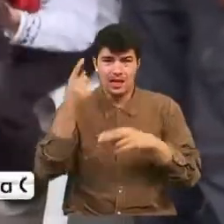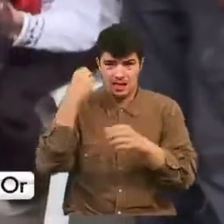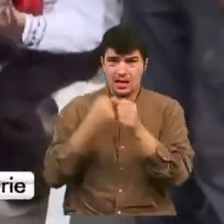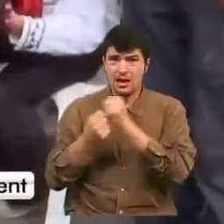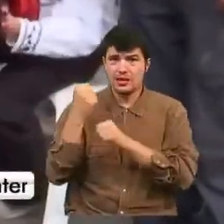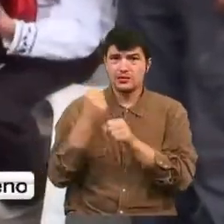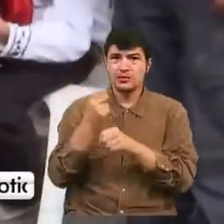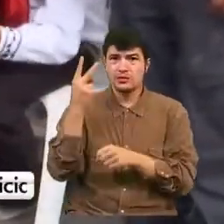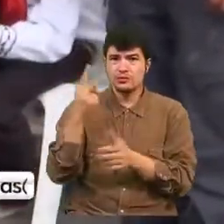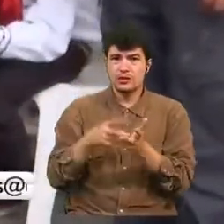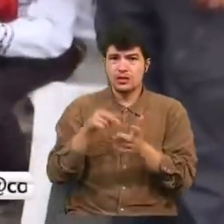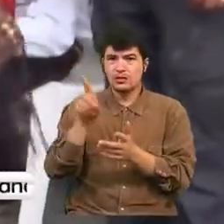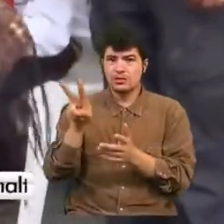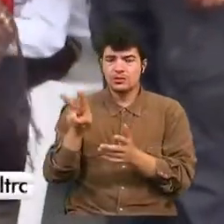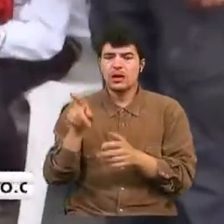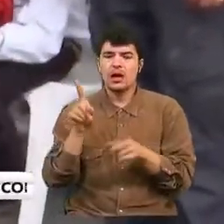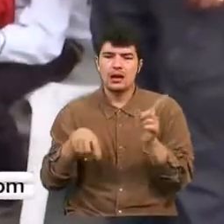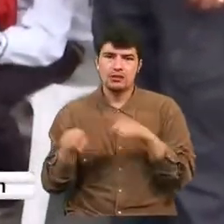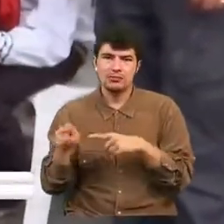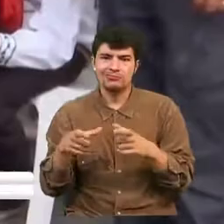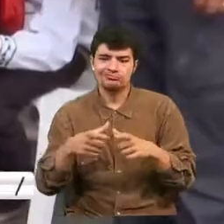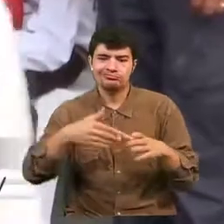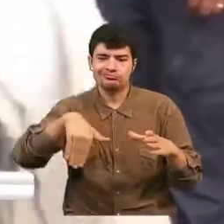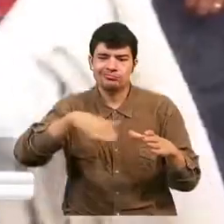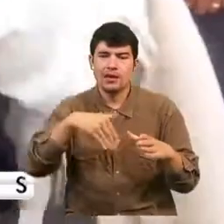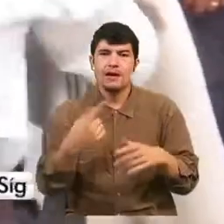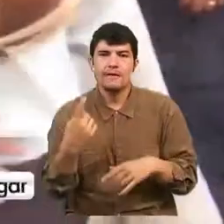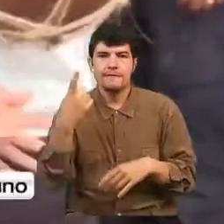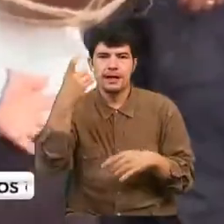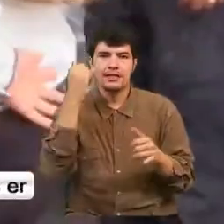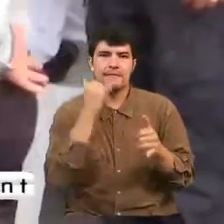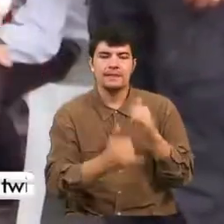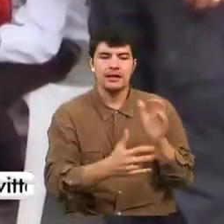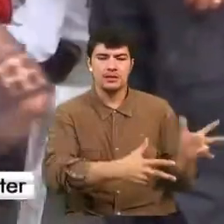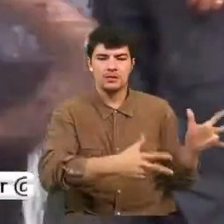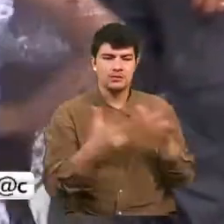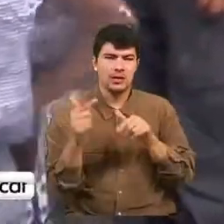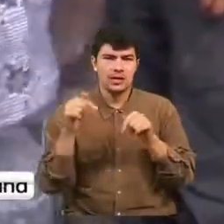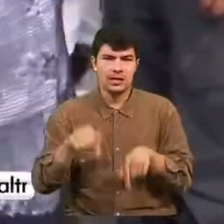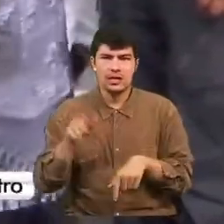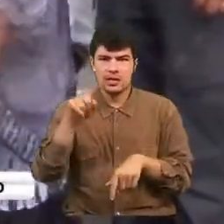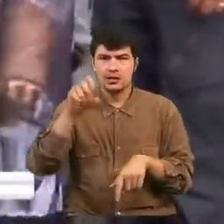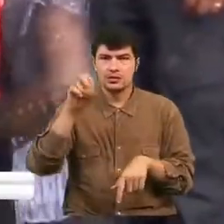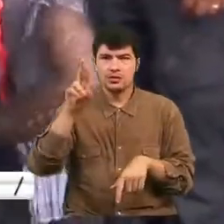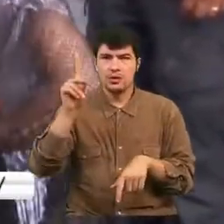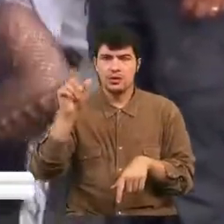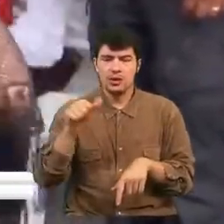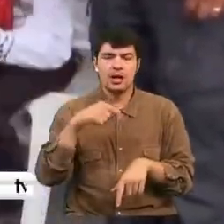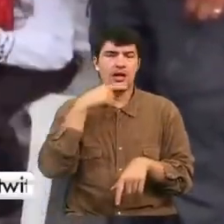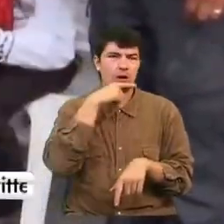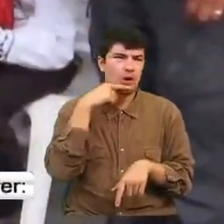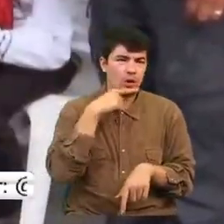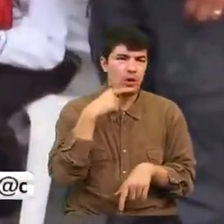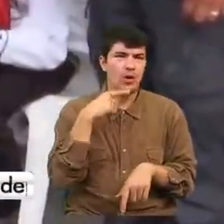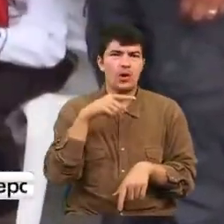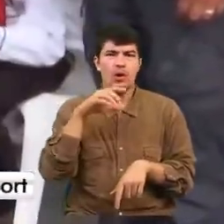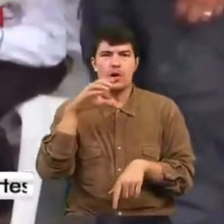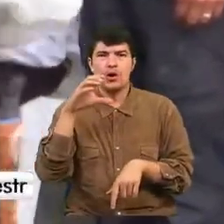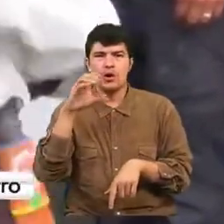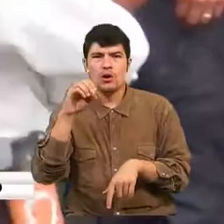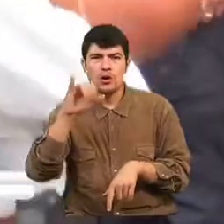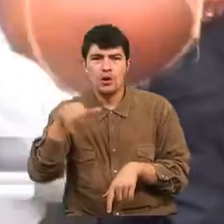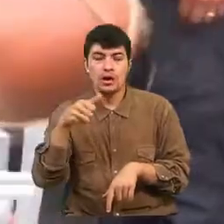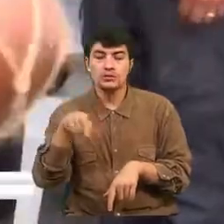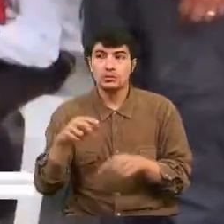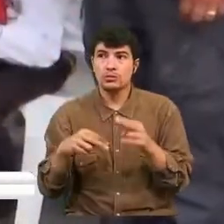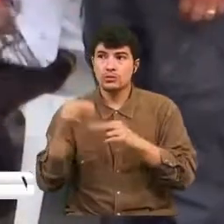totalmente deteriorados y que hay unas ventanas. Nos falta terminar los puentes aquí de La Sorda, el Puente Rojo, el Puente La Coja, que está en